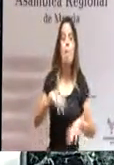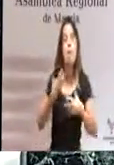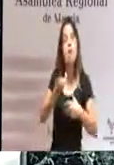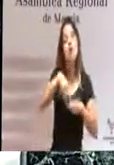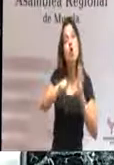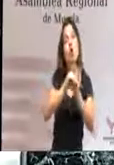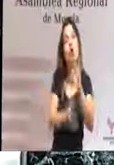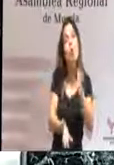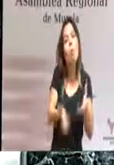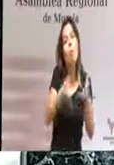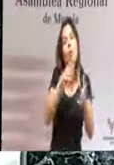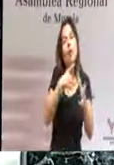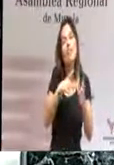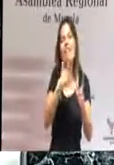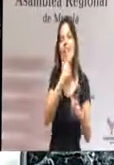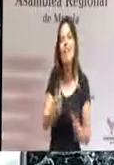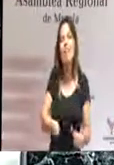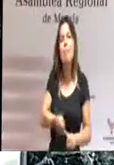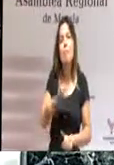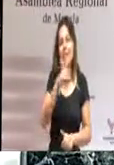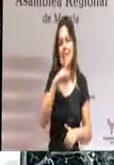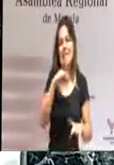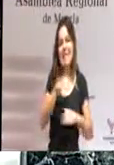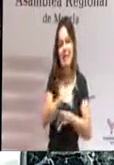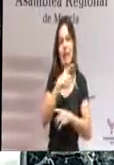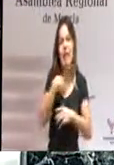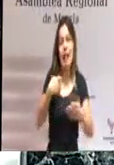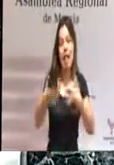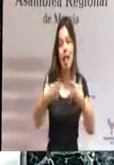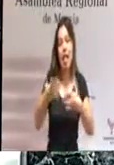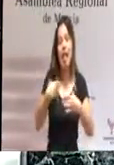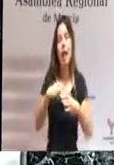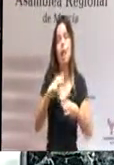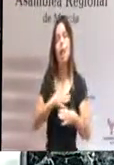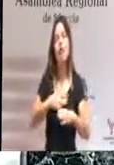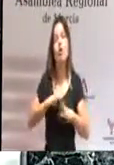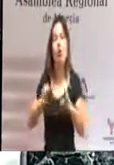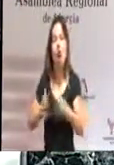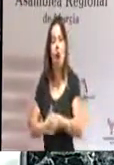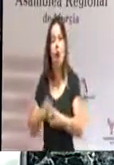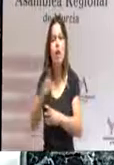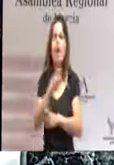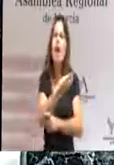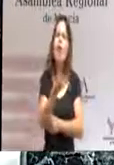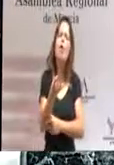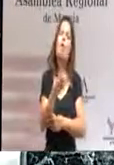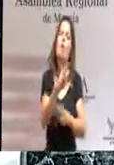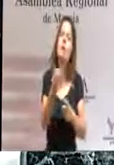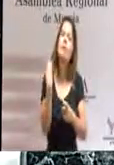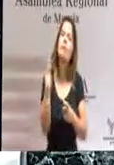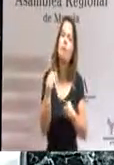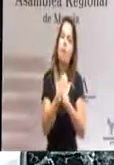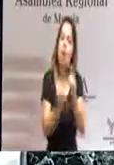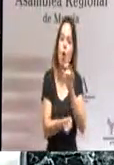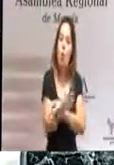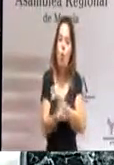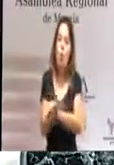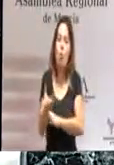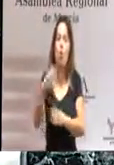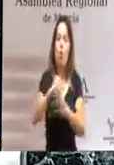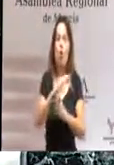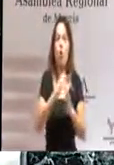decreto de simplificación administrativa negociado con la patronal, negociado con aquellos que tienen que generar el empleo en la comunidad